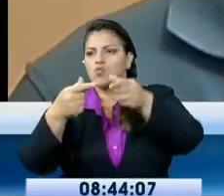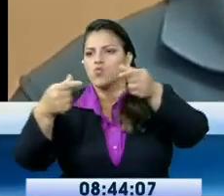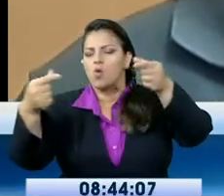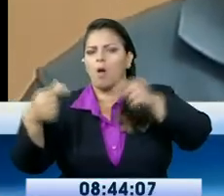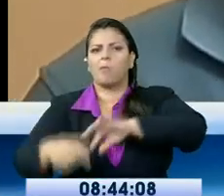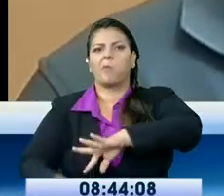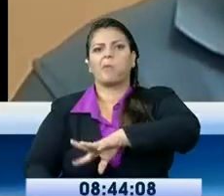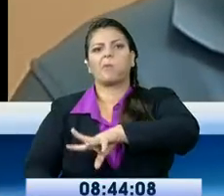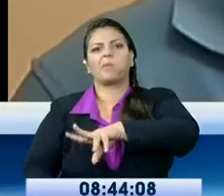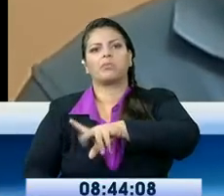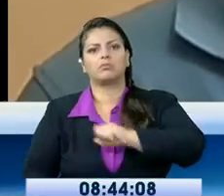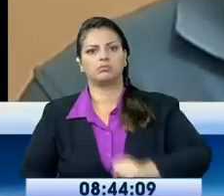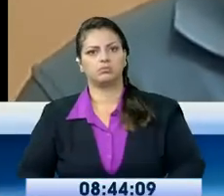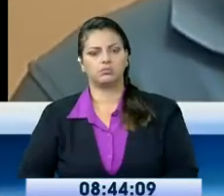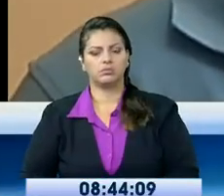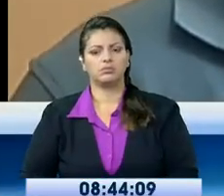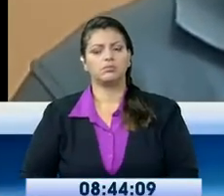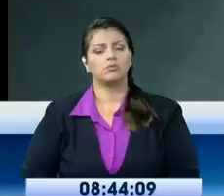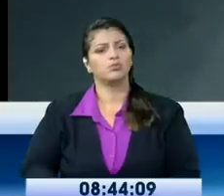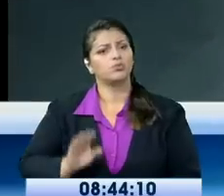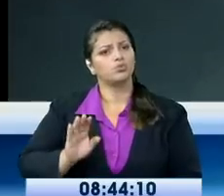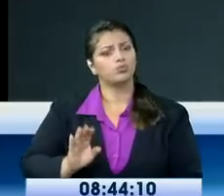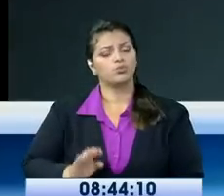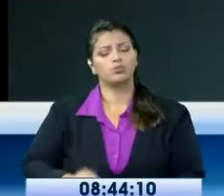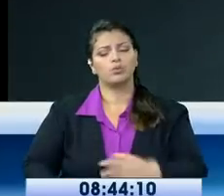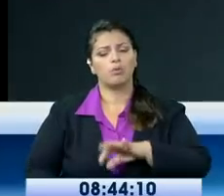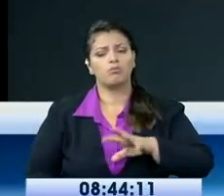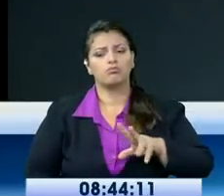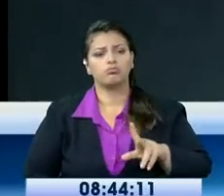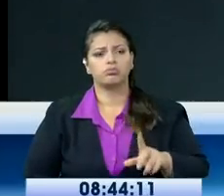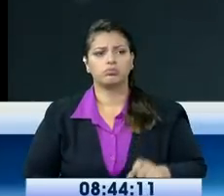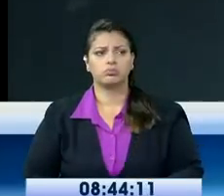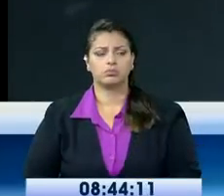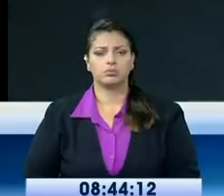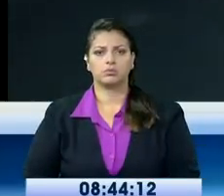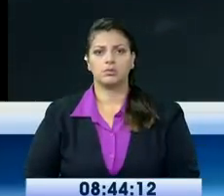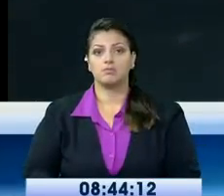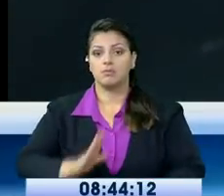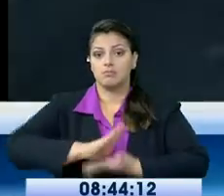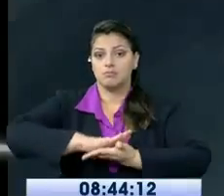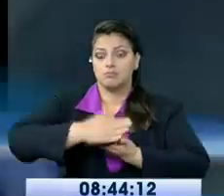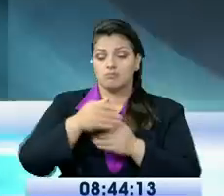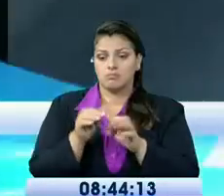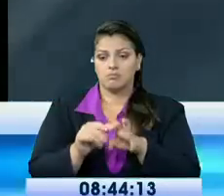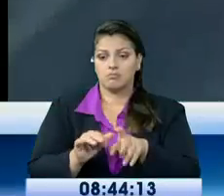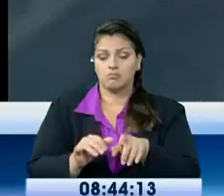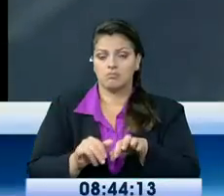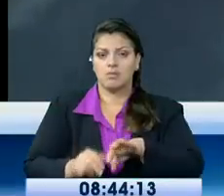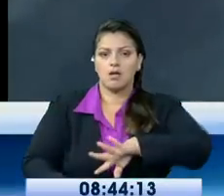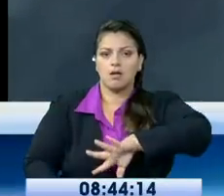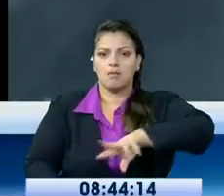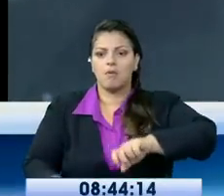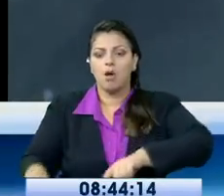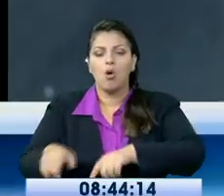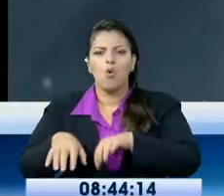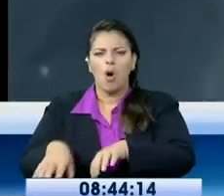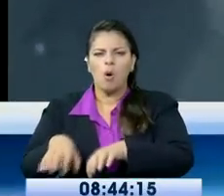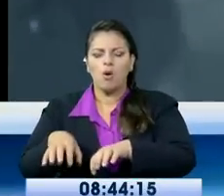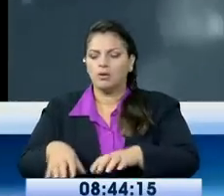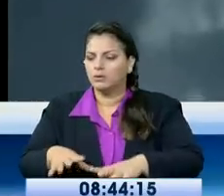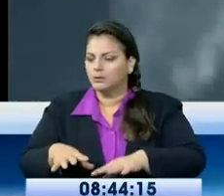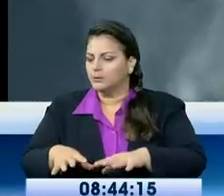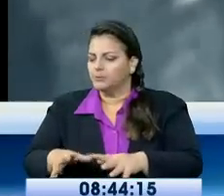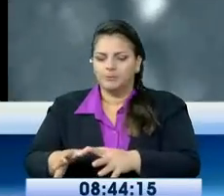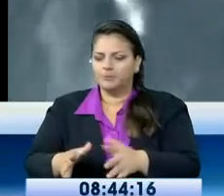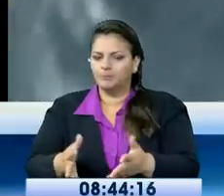la desesperación de huir, se olvidaron la lacto. En el barrio reconocen que la policía patrulla la zona, pero que pese a ello los